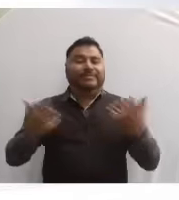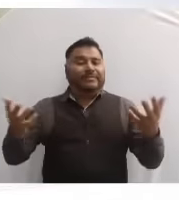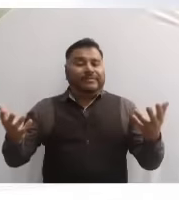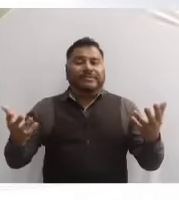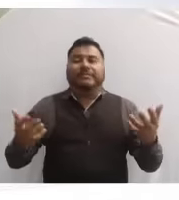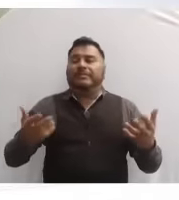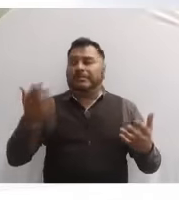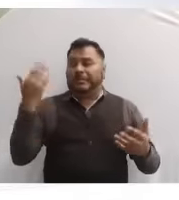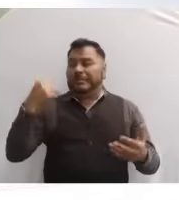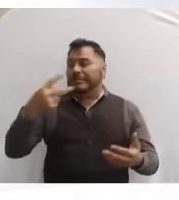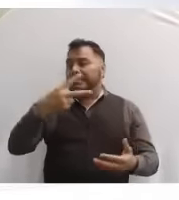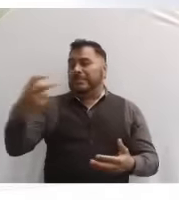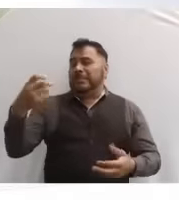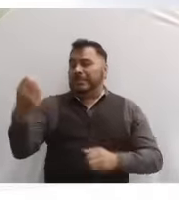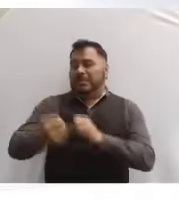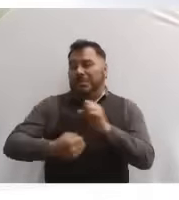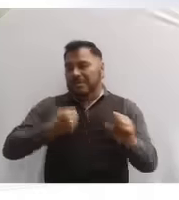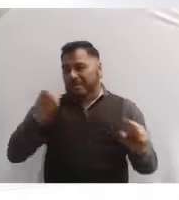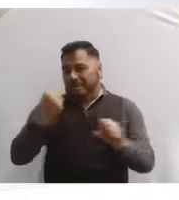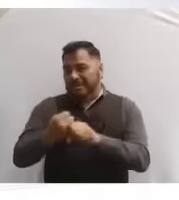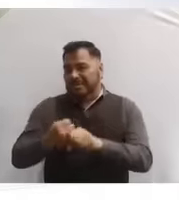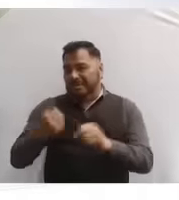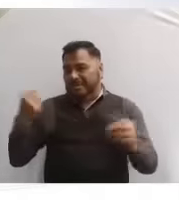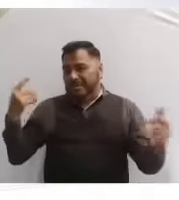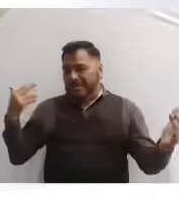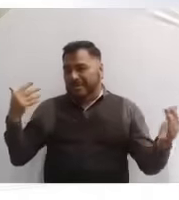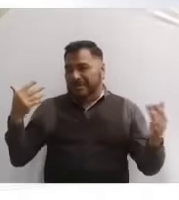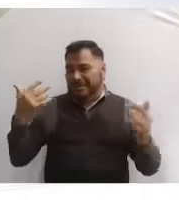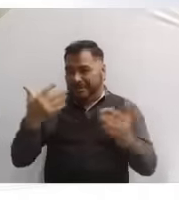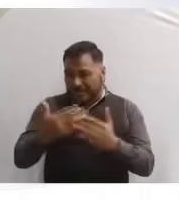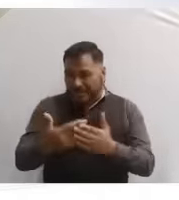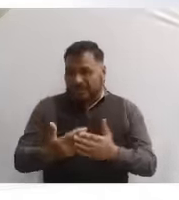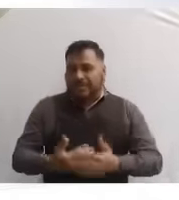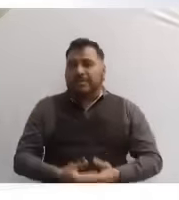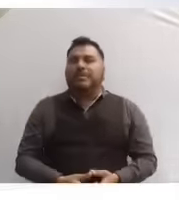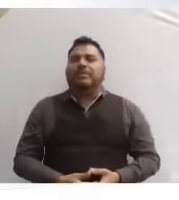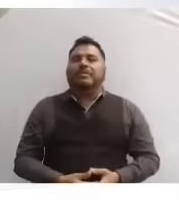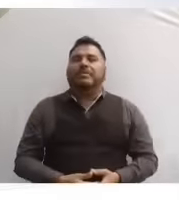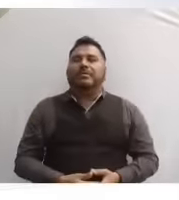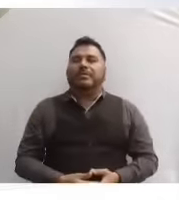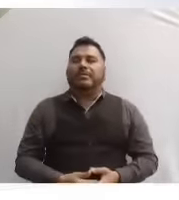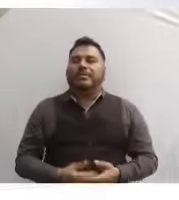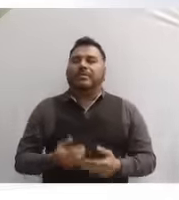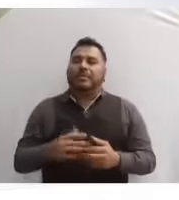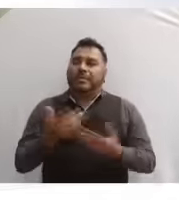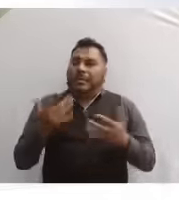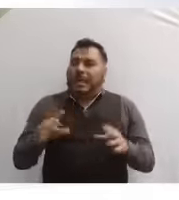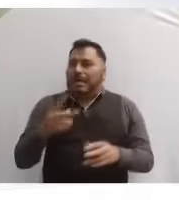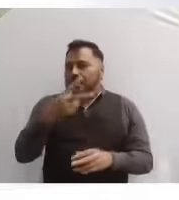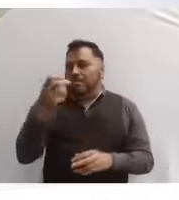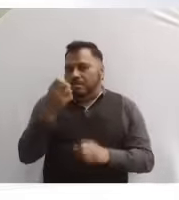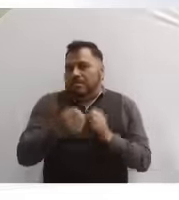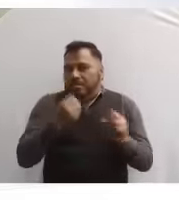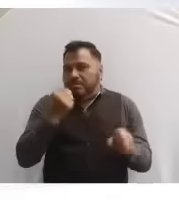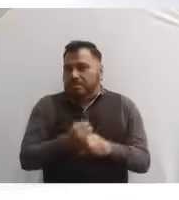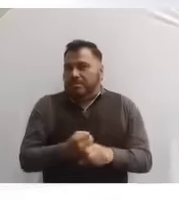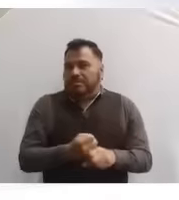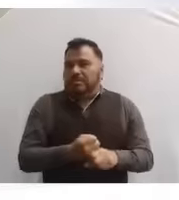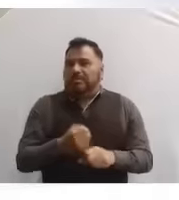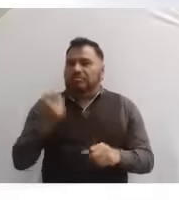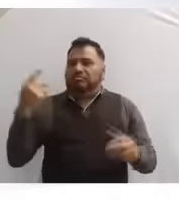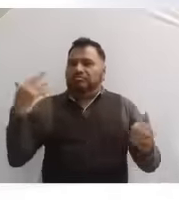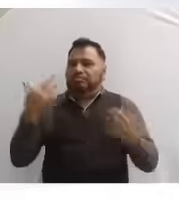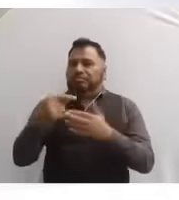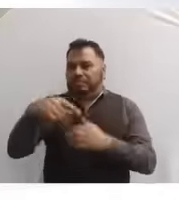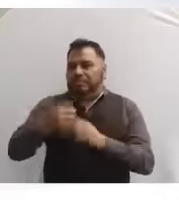Después de 200 años de la República, porque se cumplen 200 años